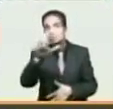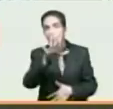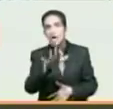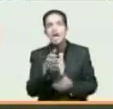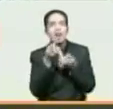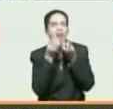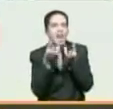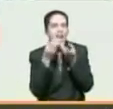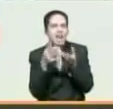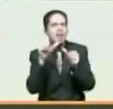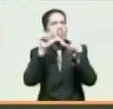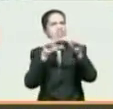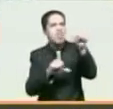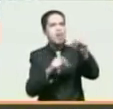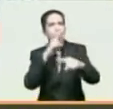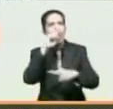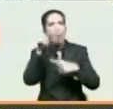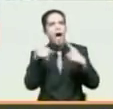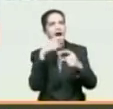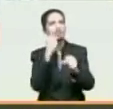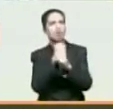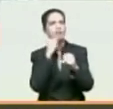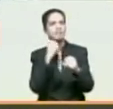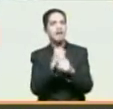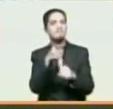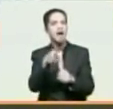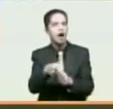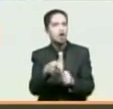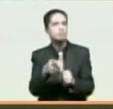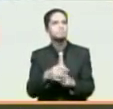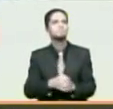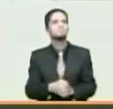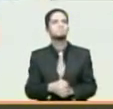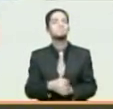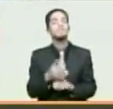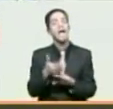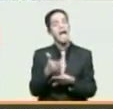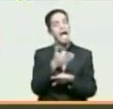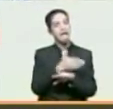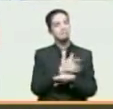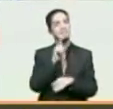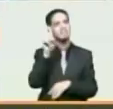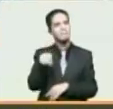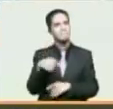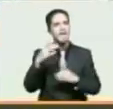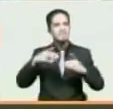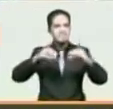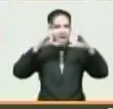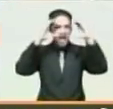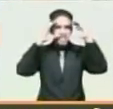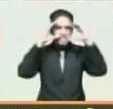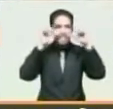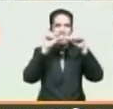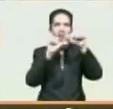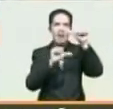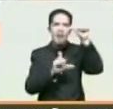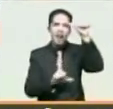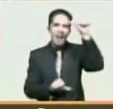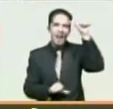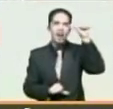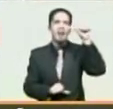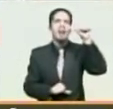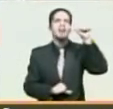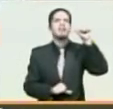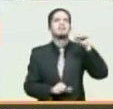de trabajo de este importante espacio para el debate. Anteriormente escuchábamos también palabras de Delcy Rodríguez, actualmente vicepresidenta de la